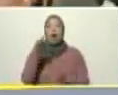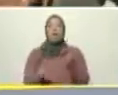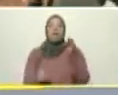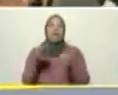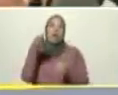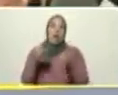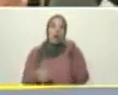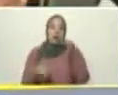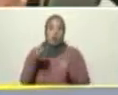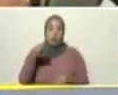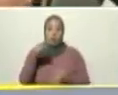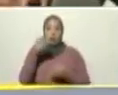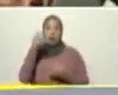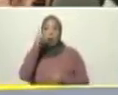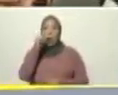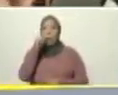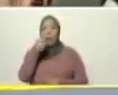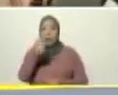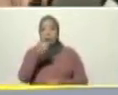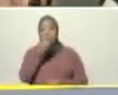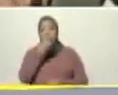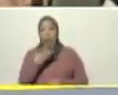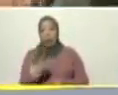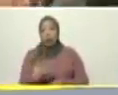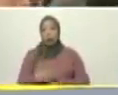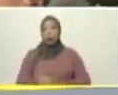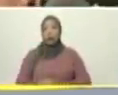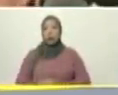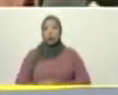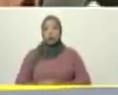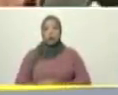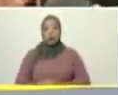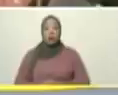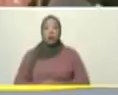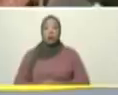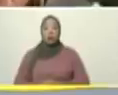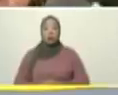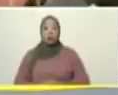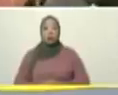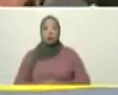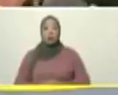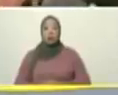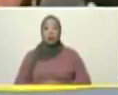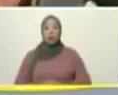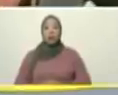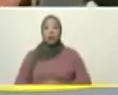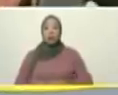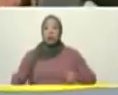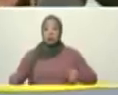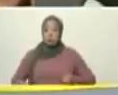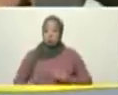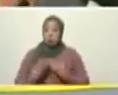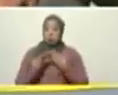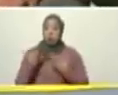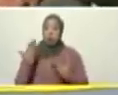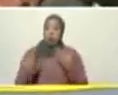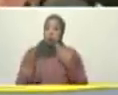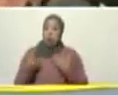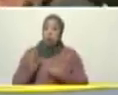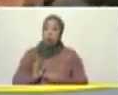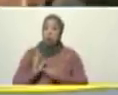un hombre de una fortaleza moral, espiritual, de una gran